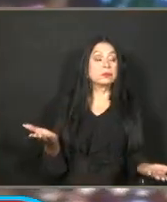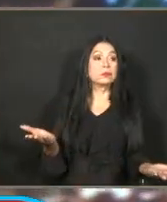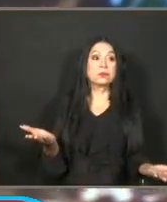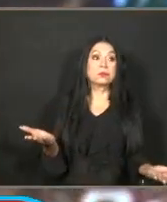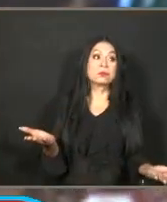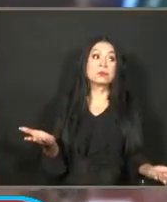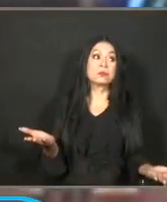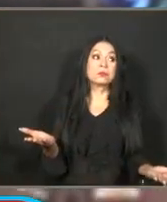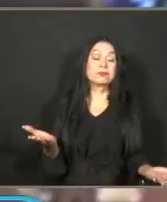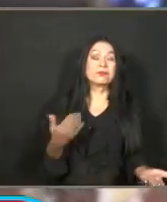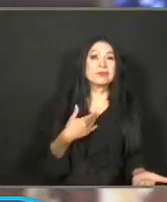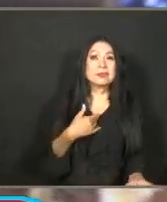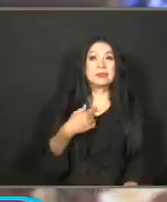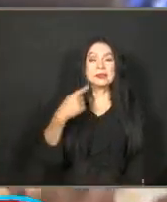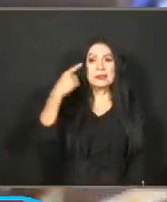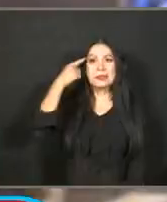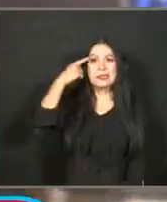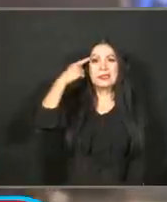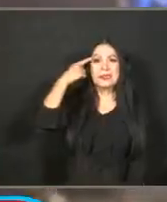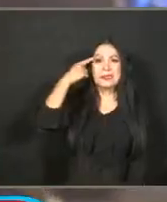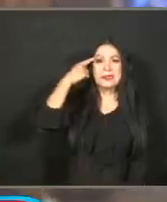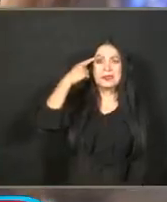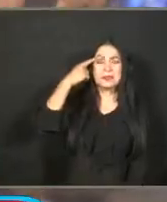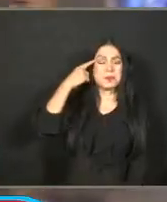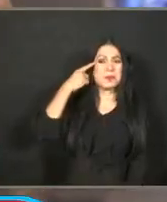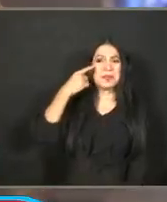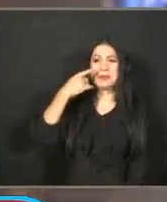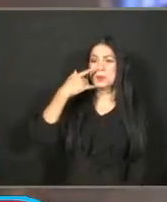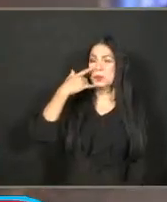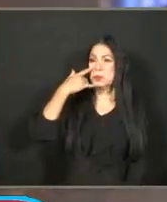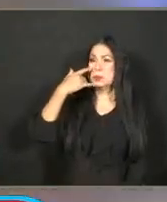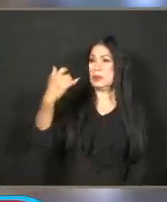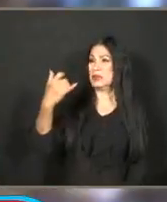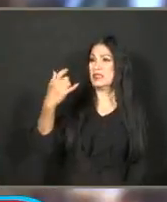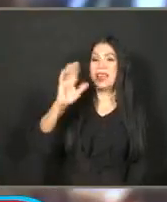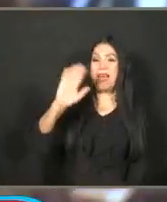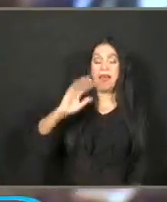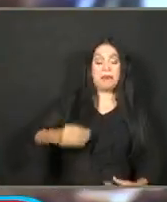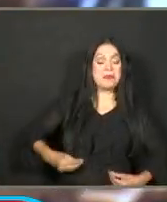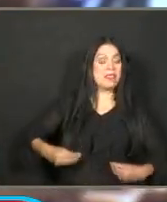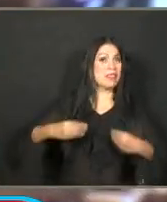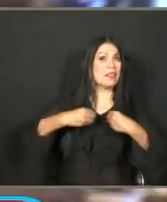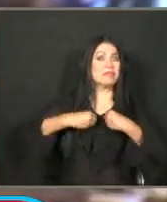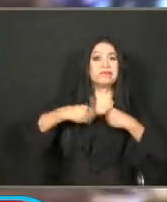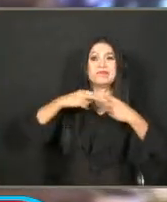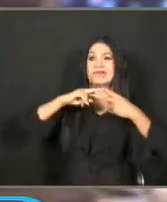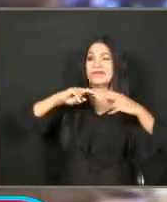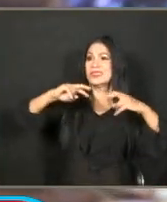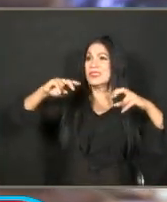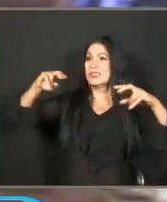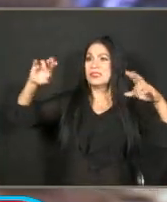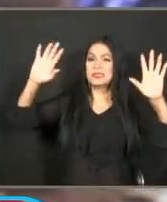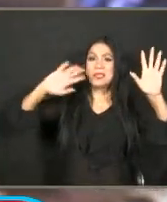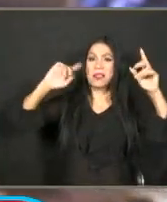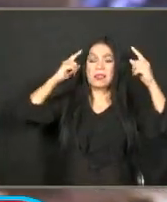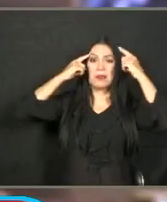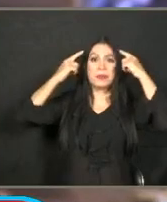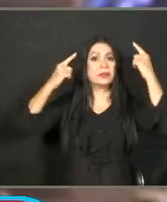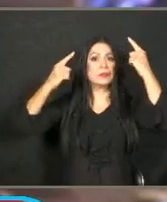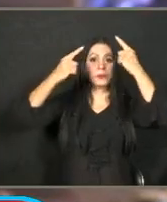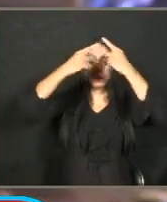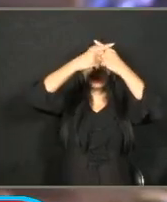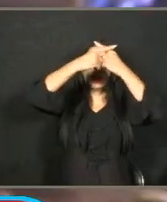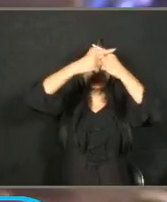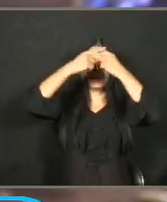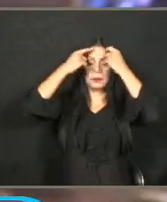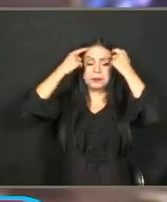y de ahí la vida la vida de este sistema se voltea este voltear te voltea ya